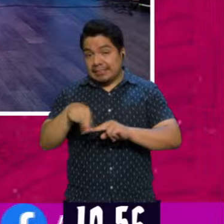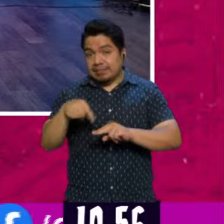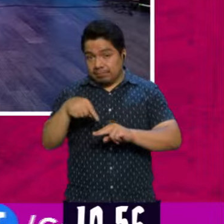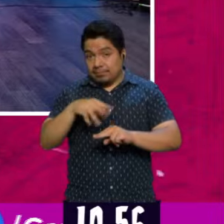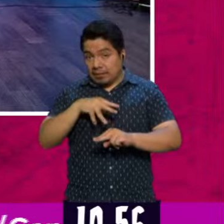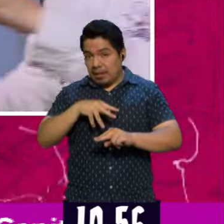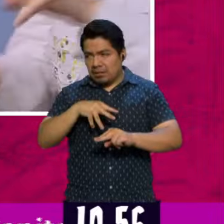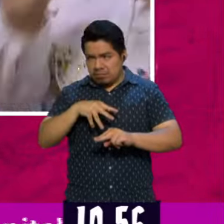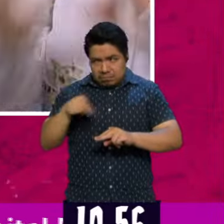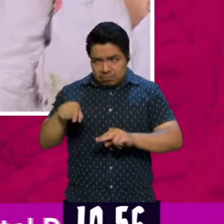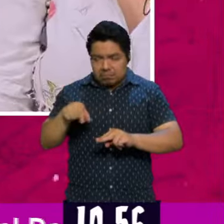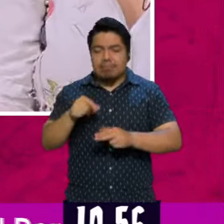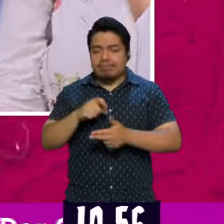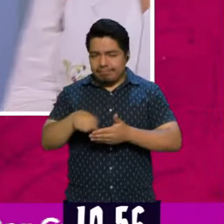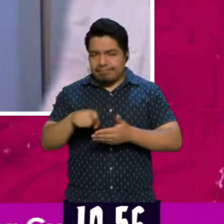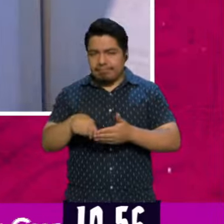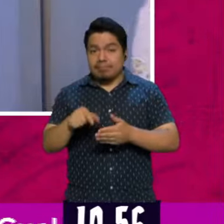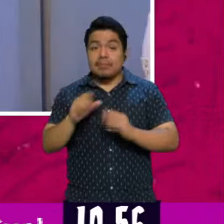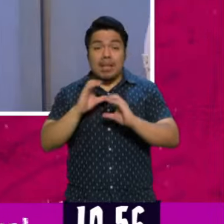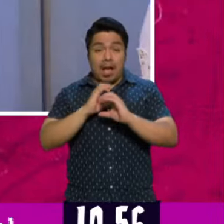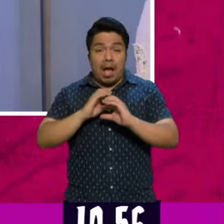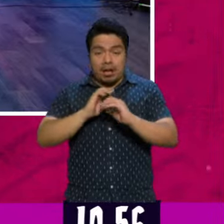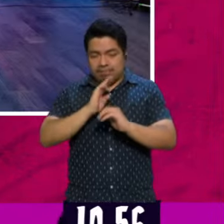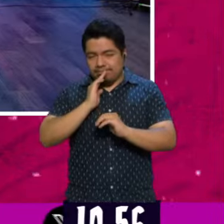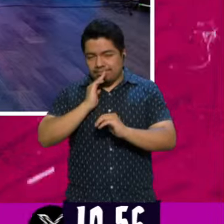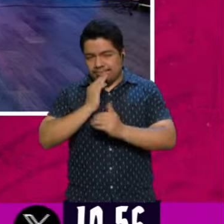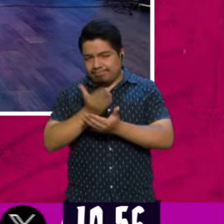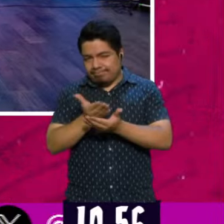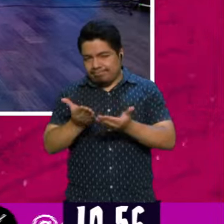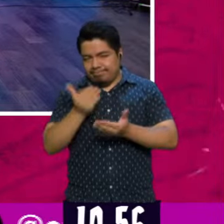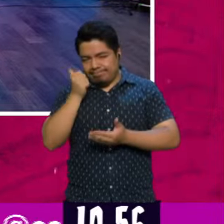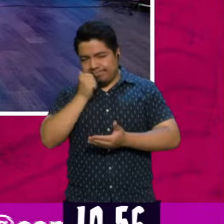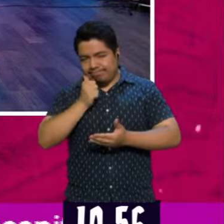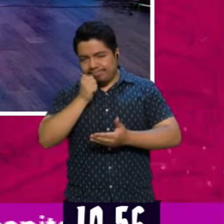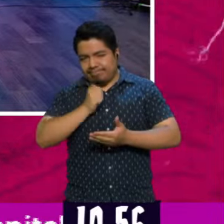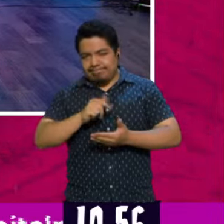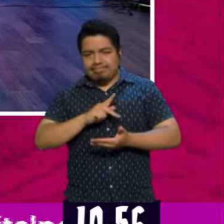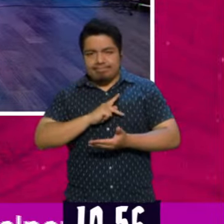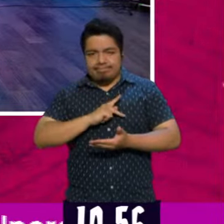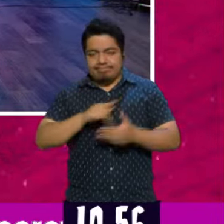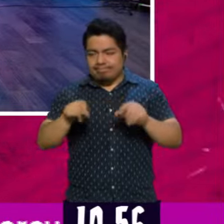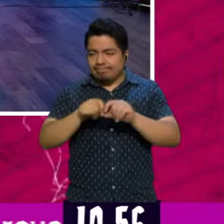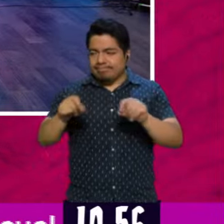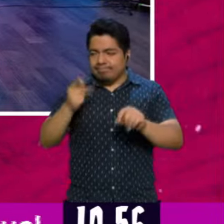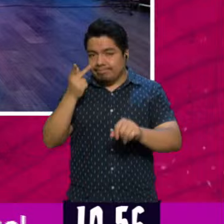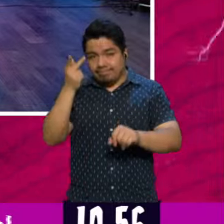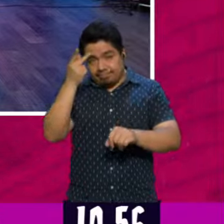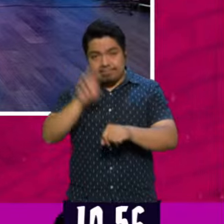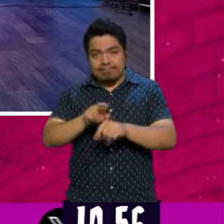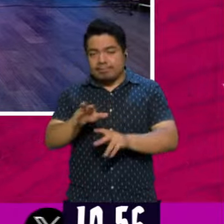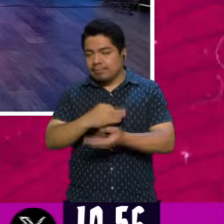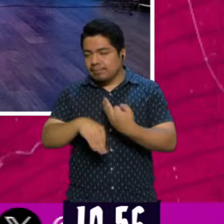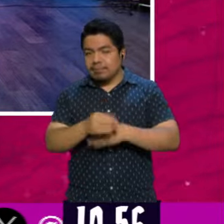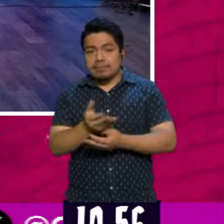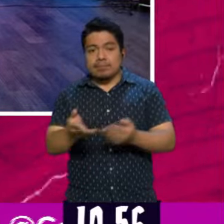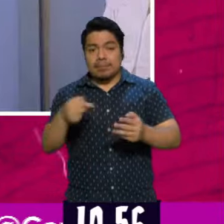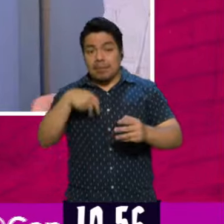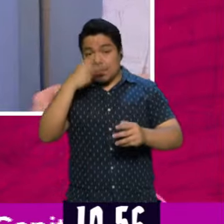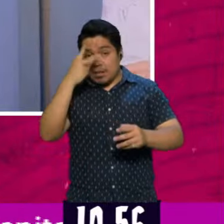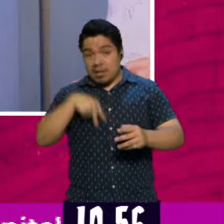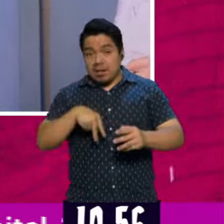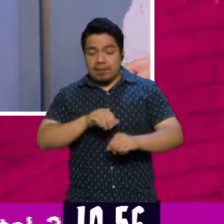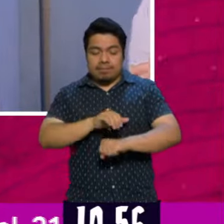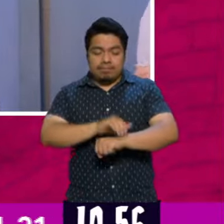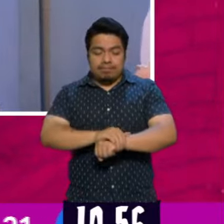Quedan boletos. Cantemos a mamá. Exacto. ¿Verdad? Ahí está mi productora, mi todo en México, que es mi